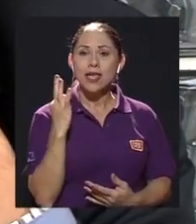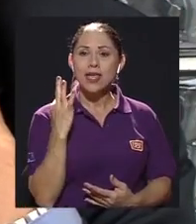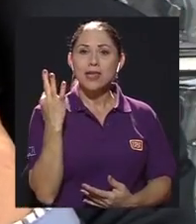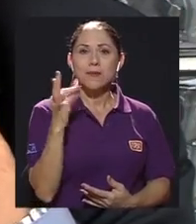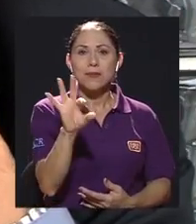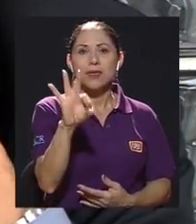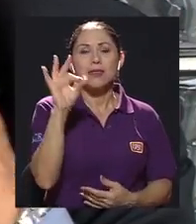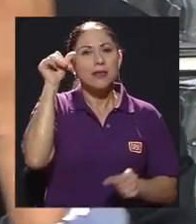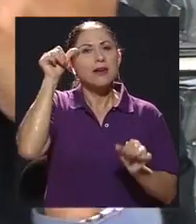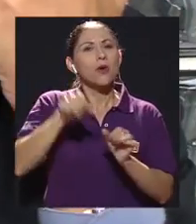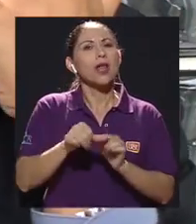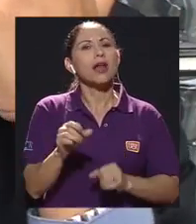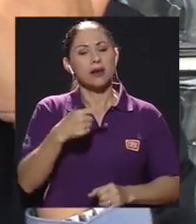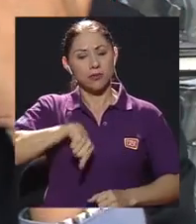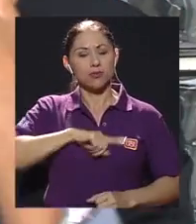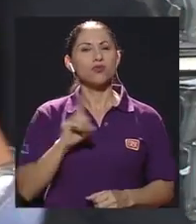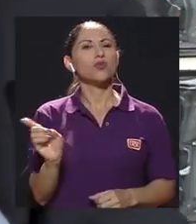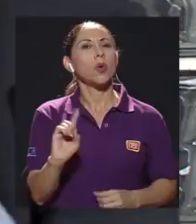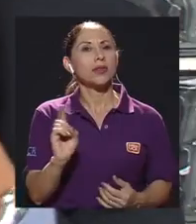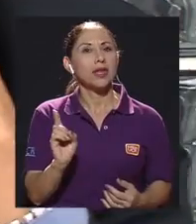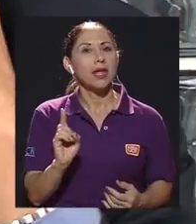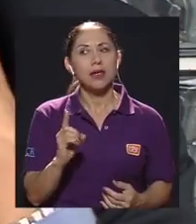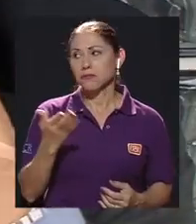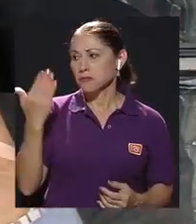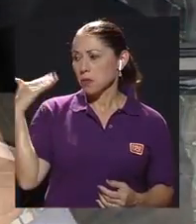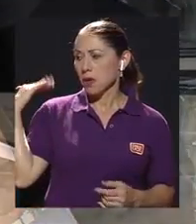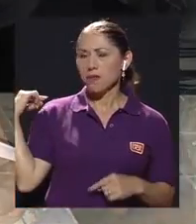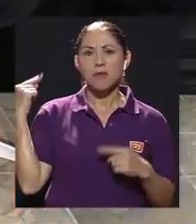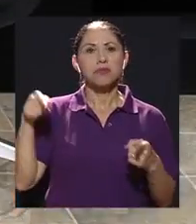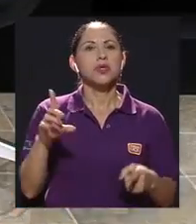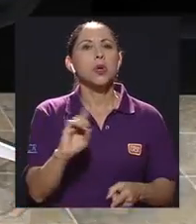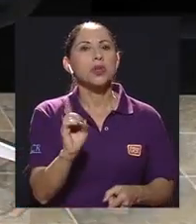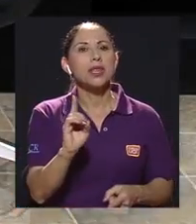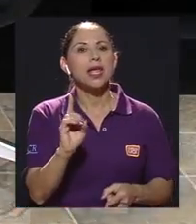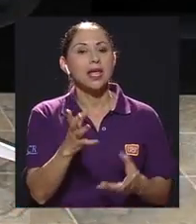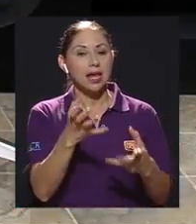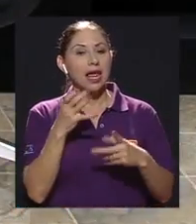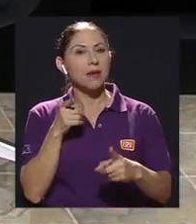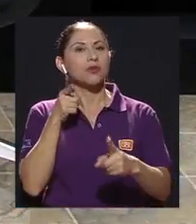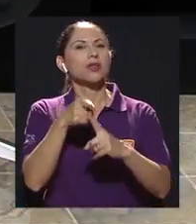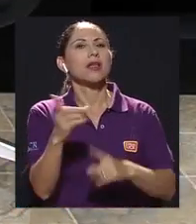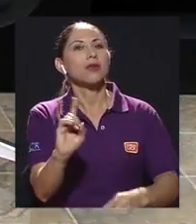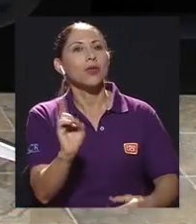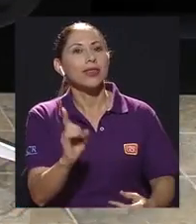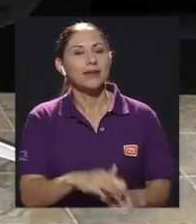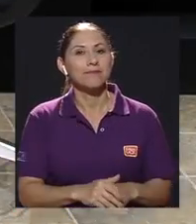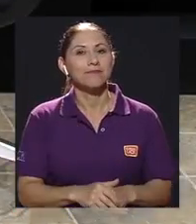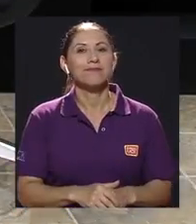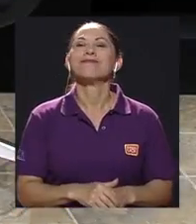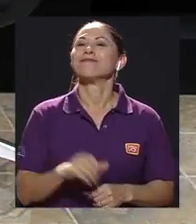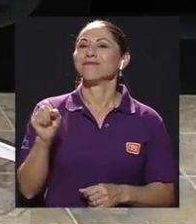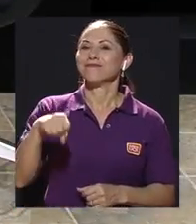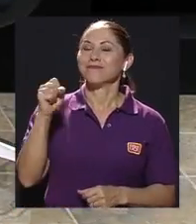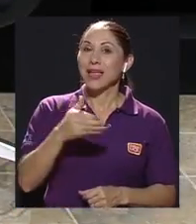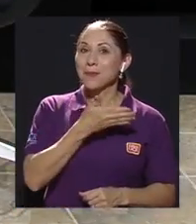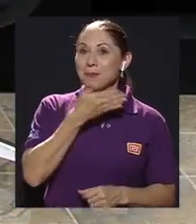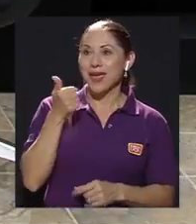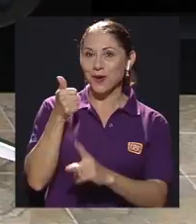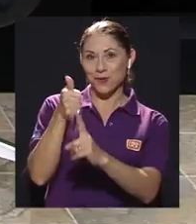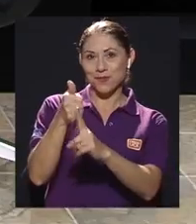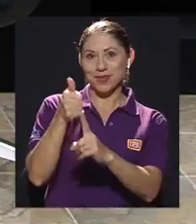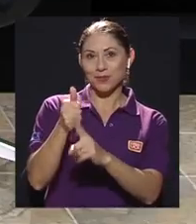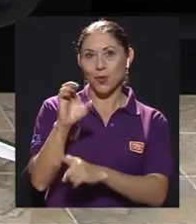recordar dónde estamos, de dónde venimos y hacia dónde queremos ir. Randall, efectivamente, mejor que sea don Constantino el que